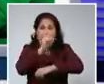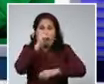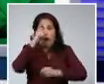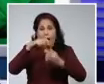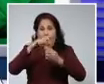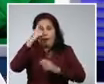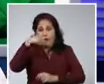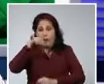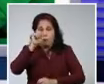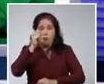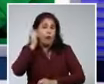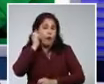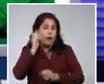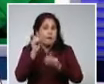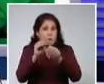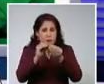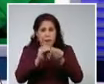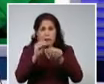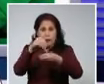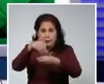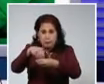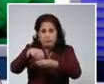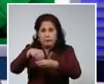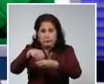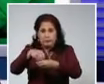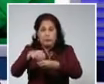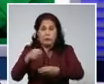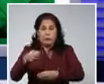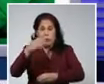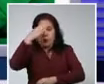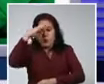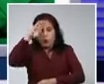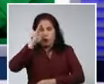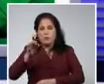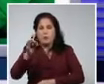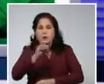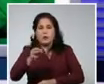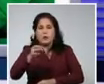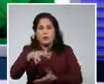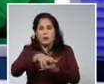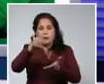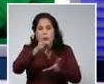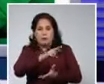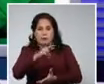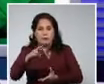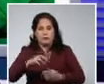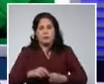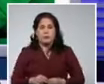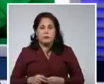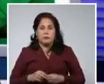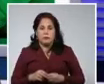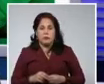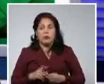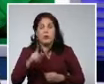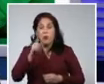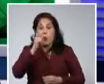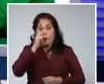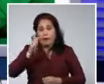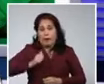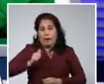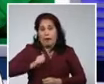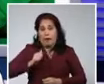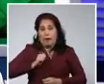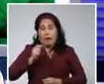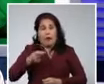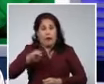autóctona, fue una transmisión autóctona de nuestro país, del municipio Plaza de la Revolución, y un canadiense que se diagnostica